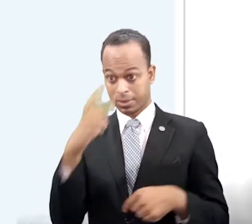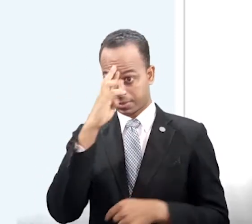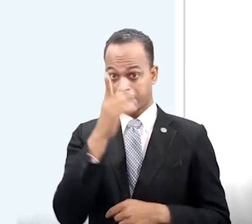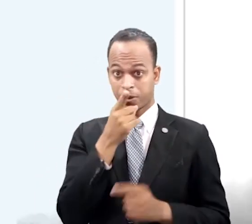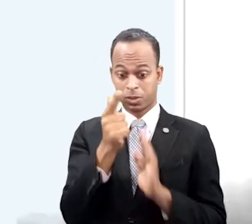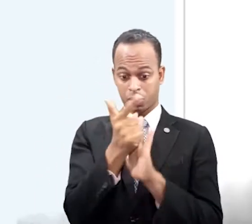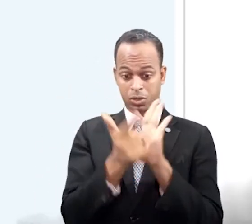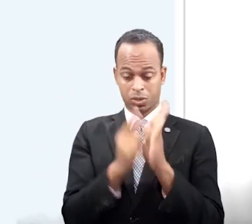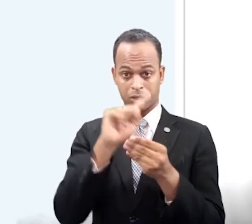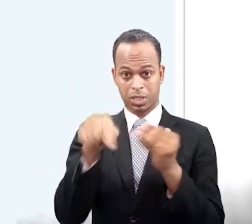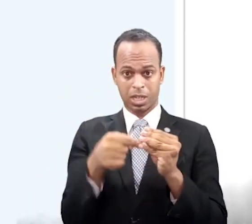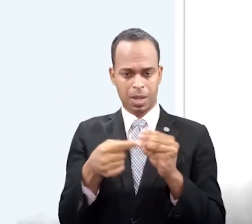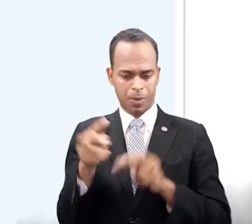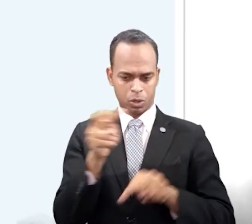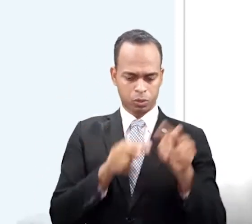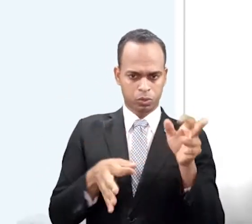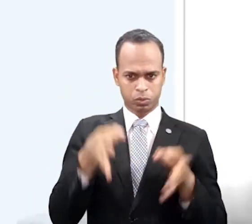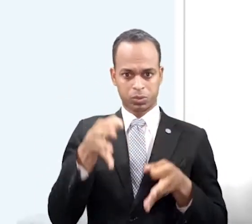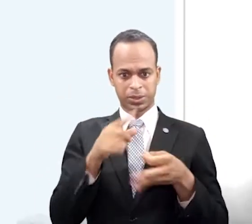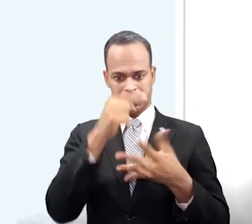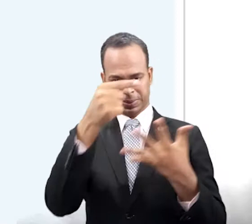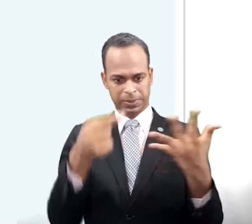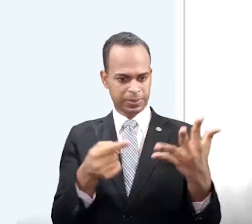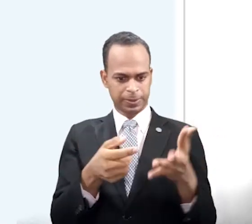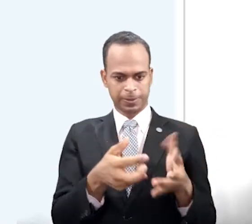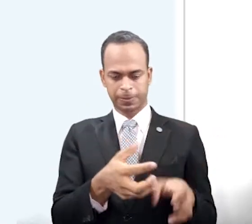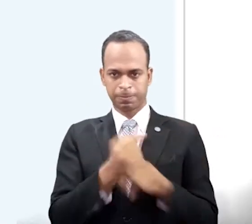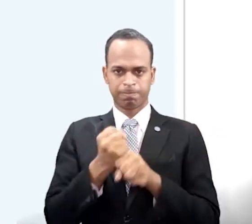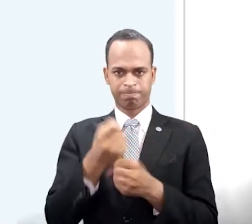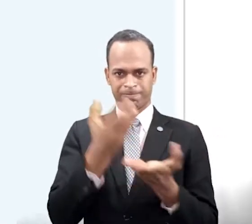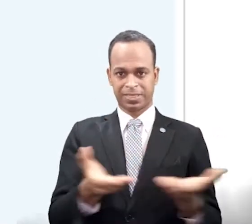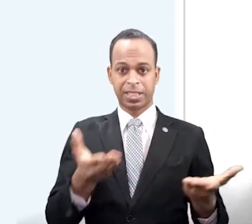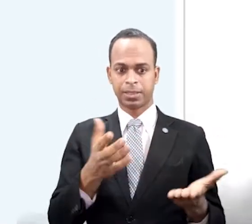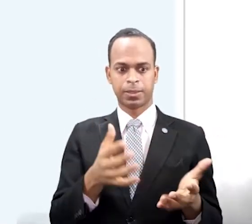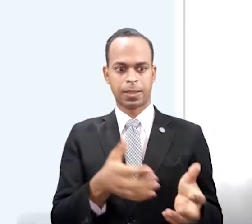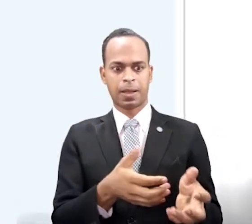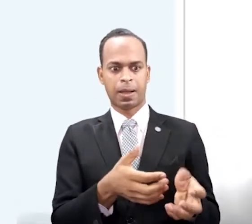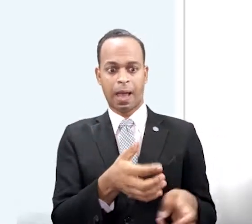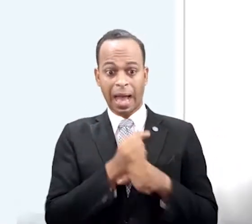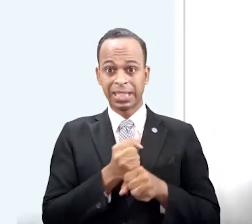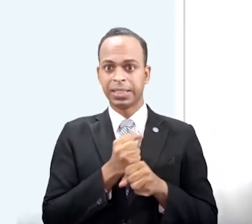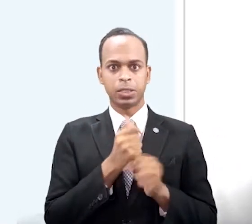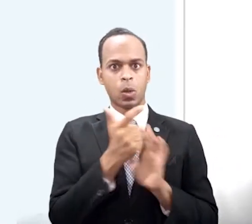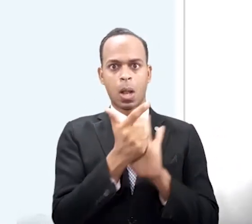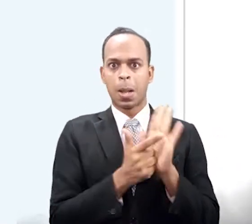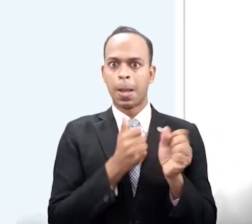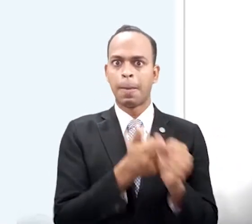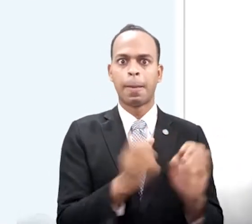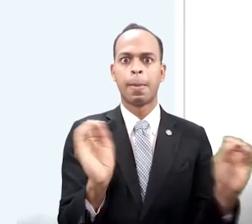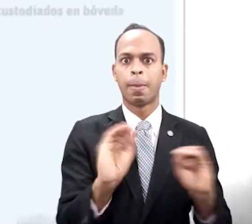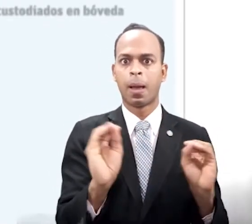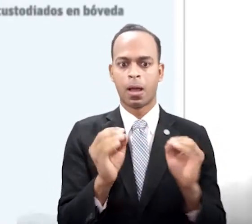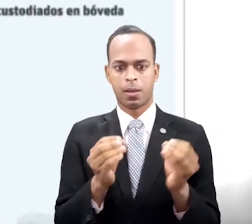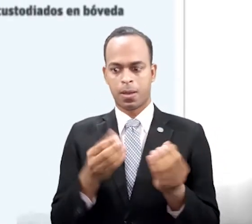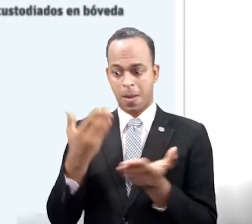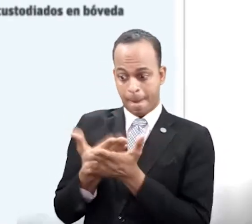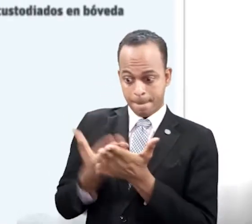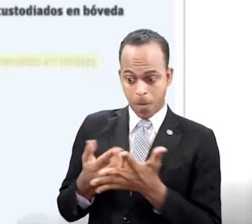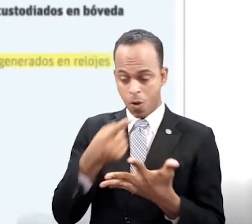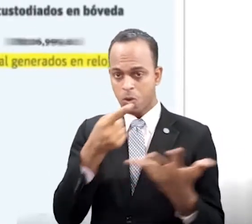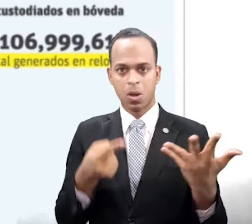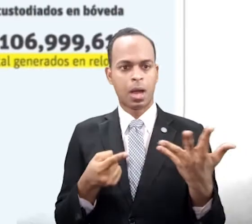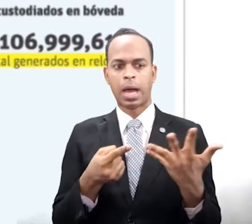país carece de una ley sobre juicio de extinción de dominio para el decomiso civil de bienes ilícitos que permita perseguir las